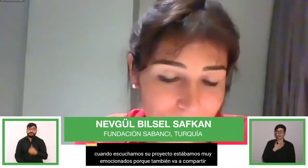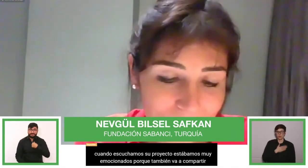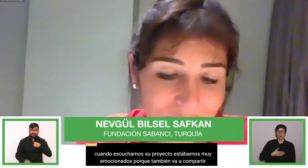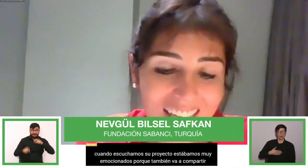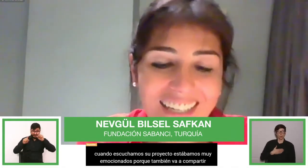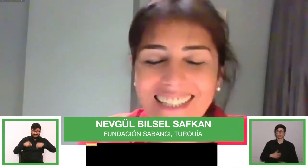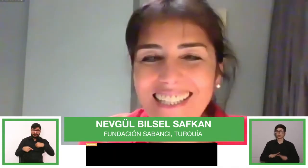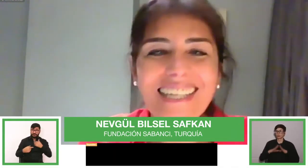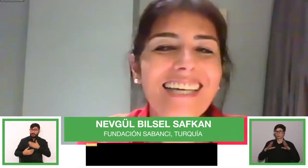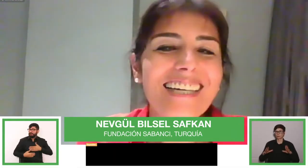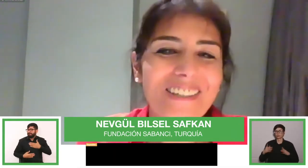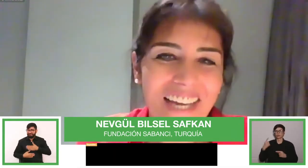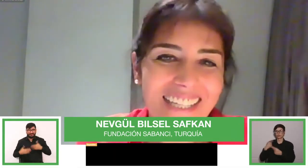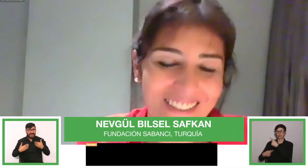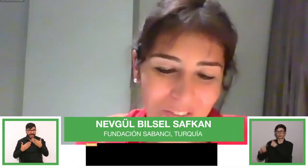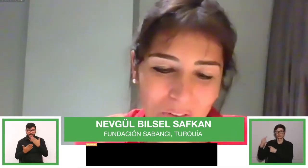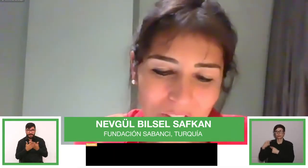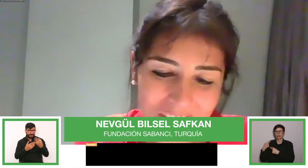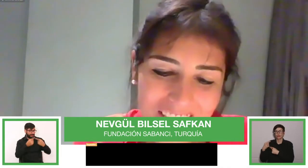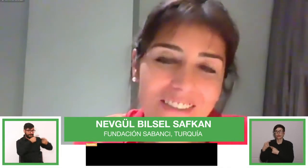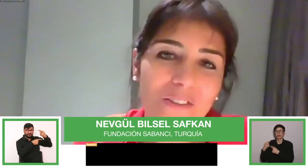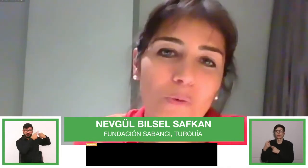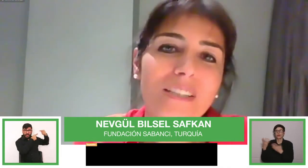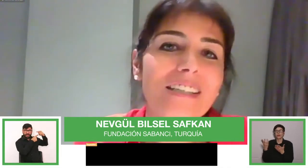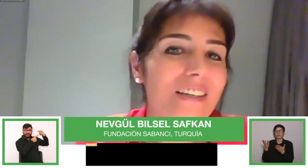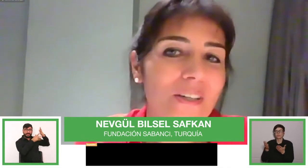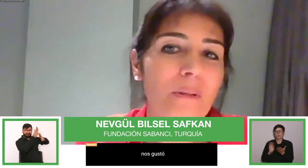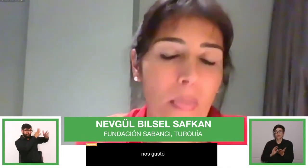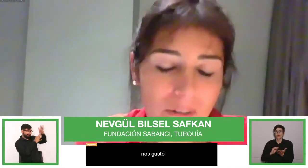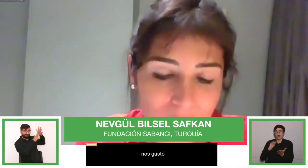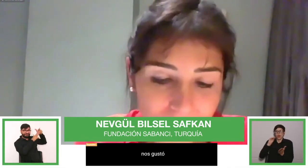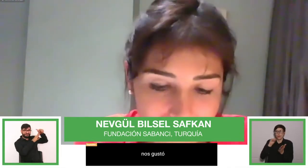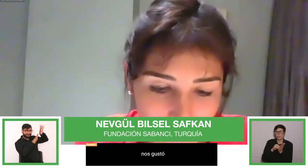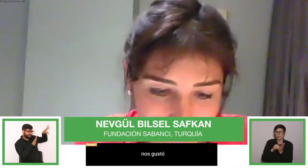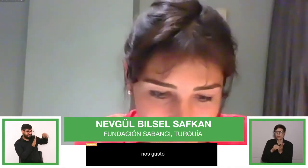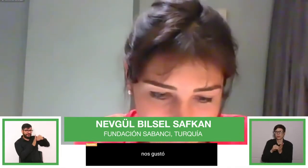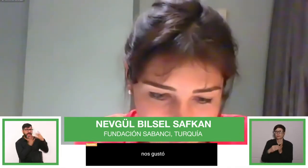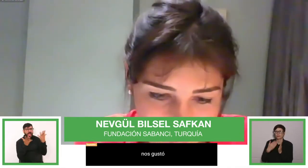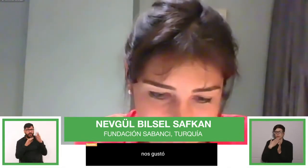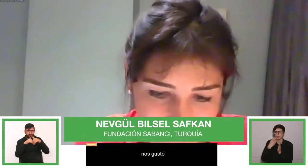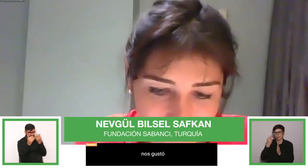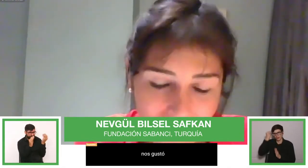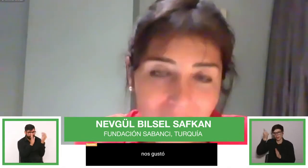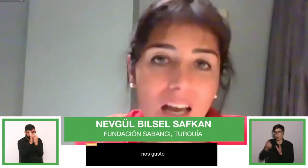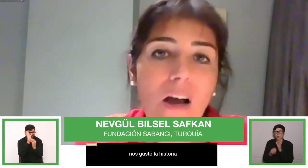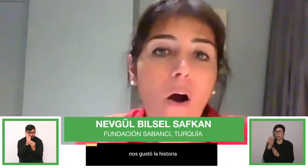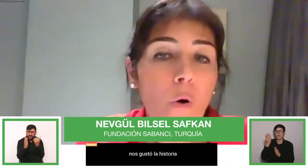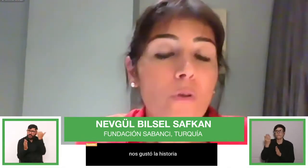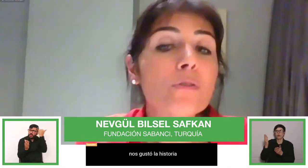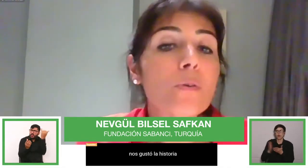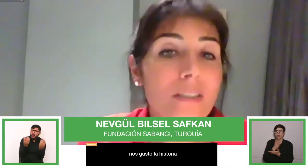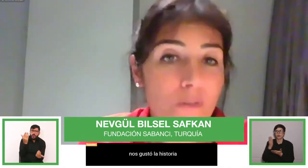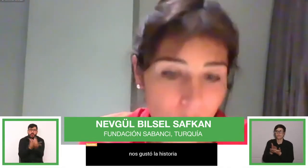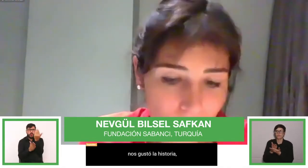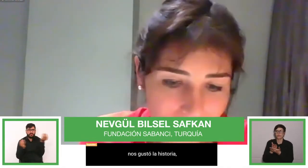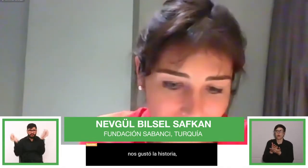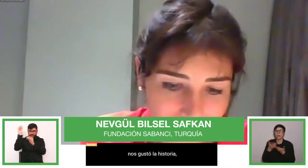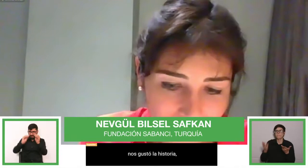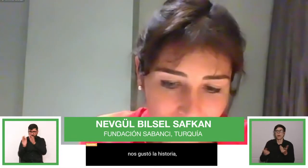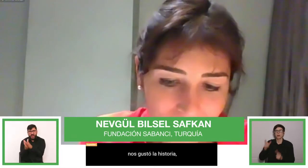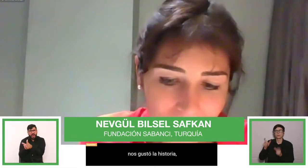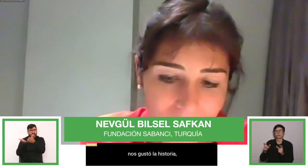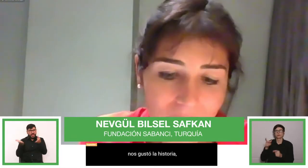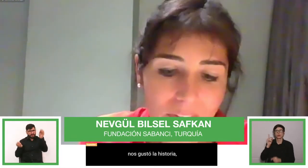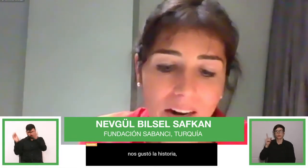la historia, la aplicación del libro que se creó para niños con discapacidades auditivas.